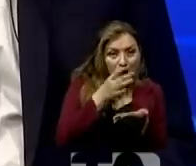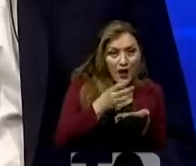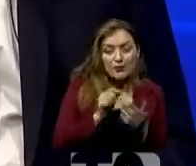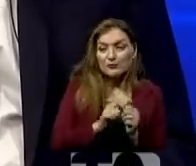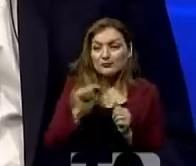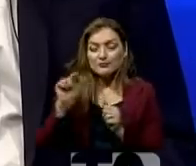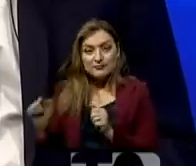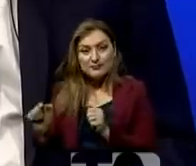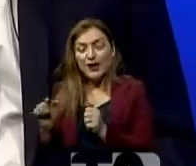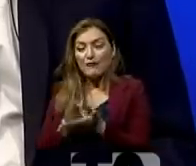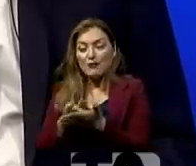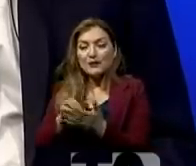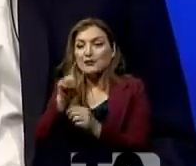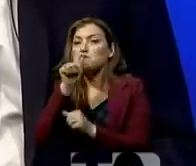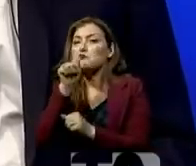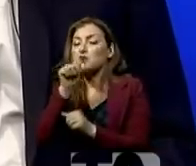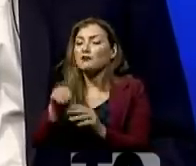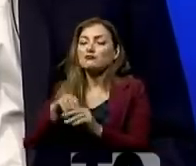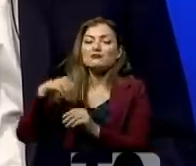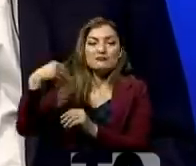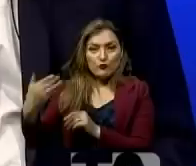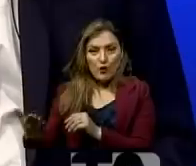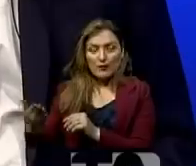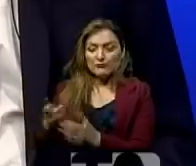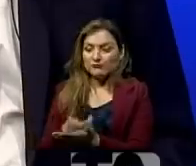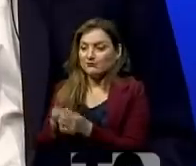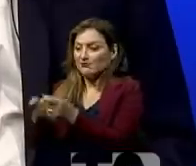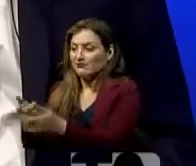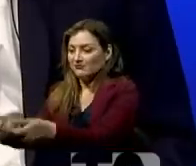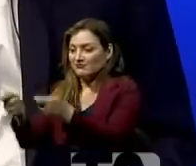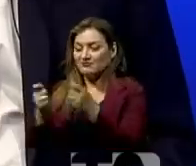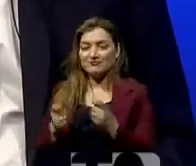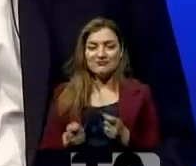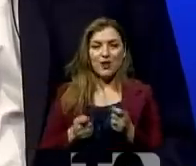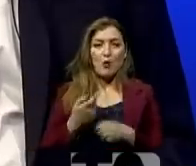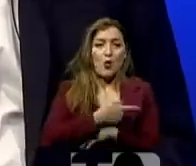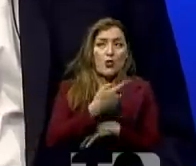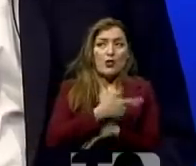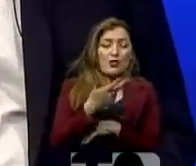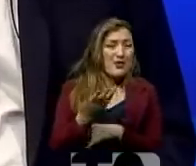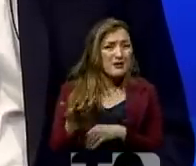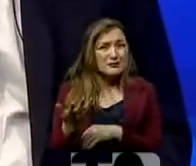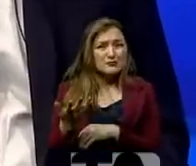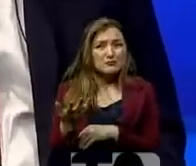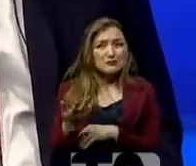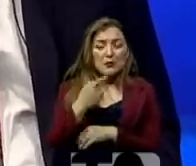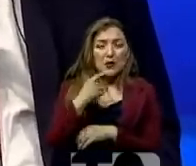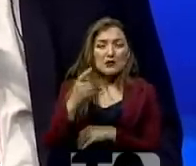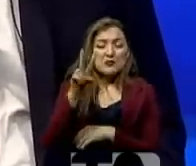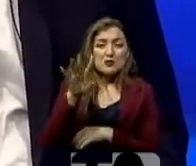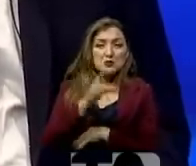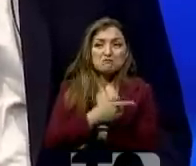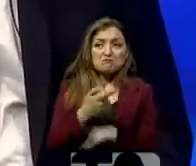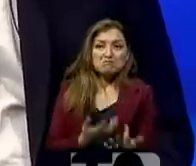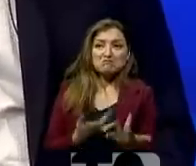cuánto más falta cuando ya se pudiera concretar este proyecto gracias li por hacerme esa pregunta es